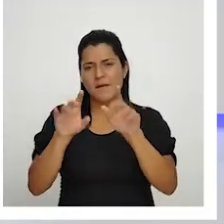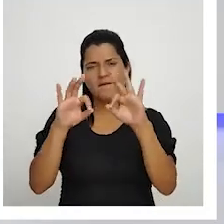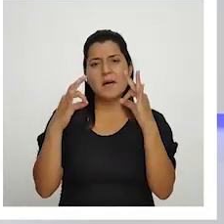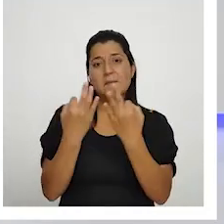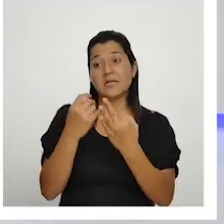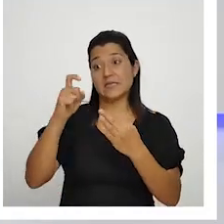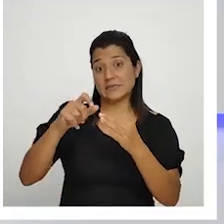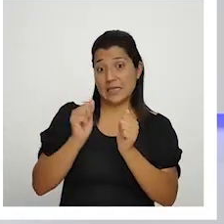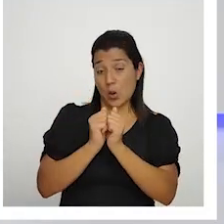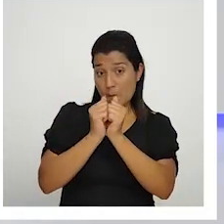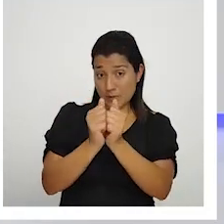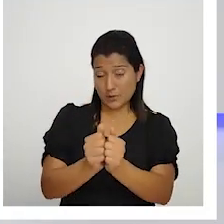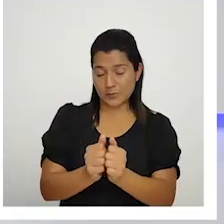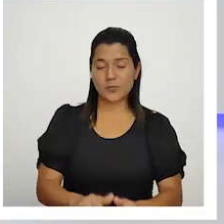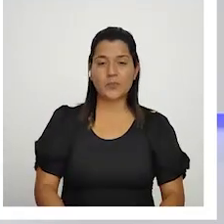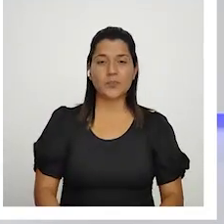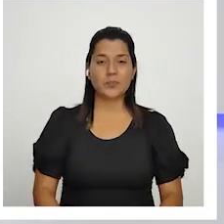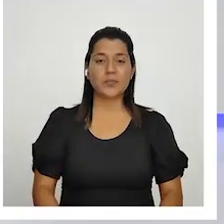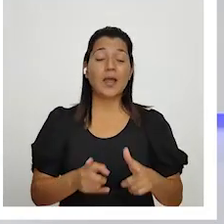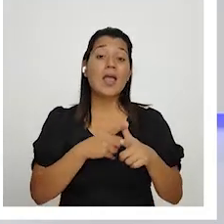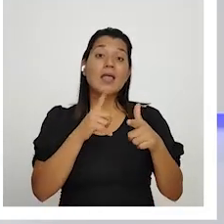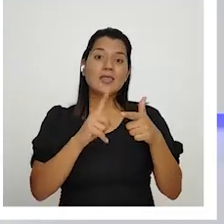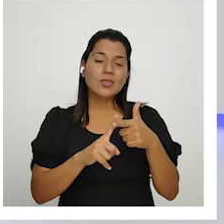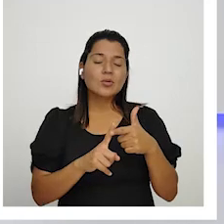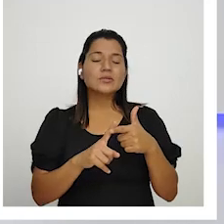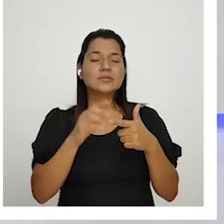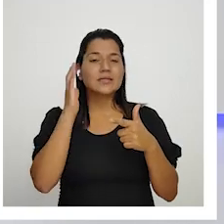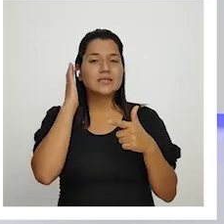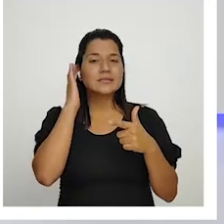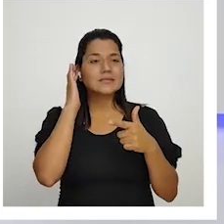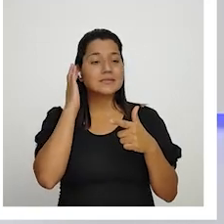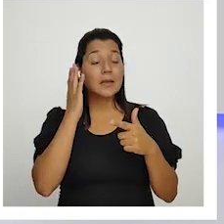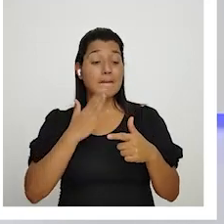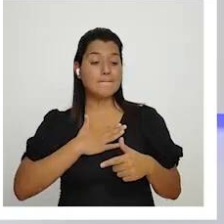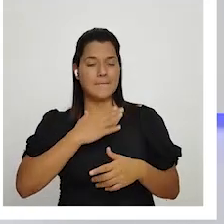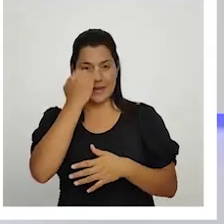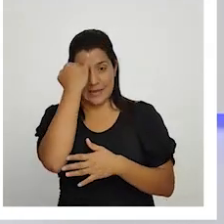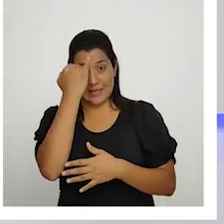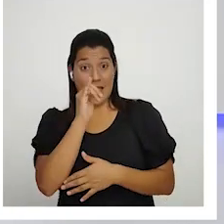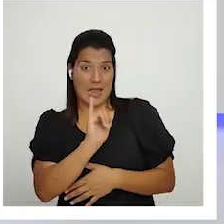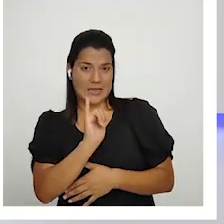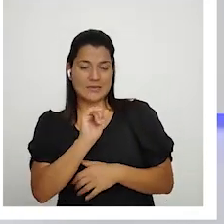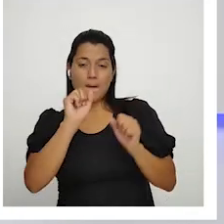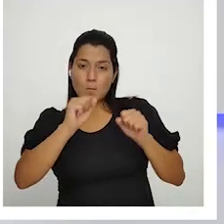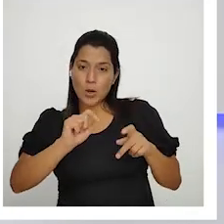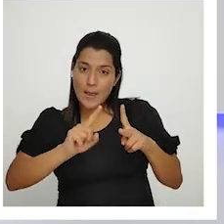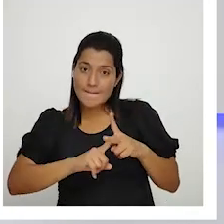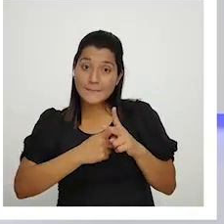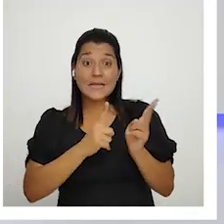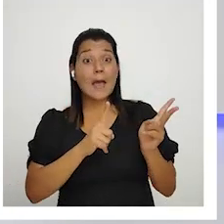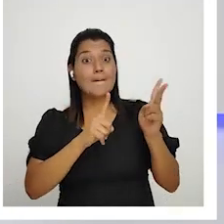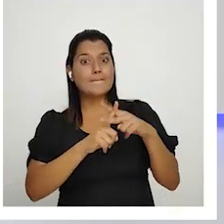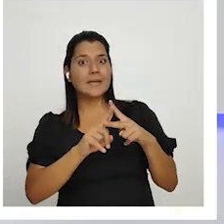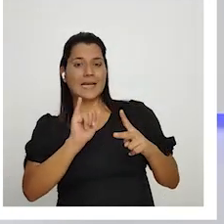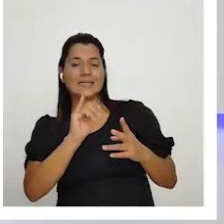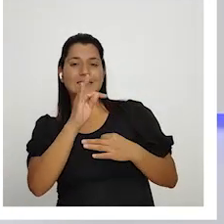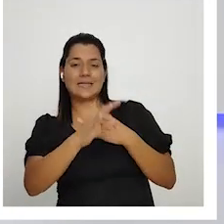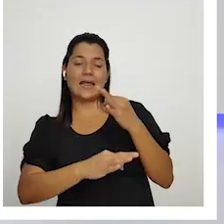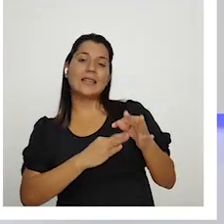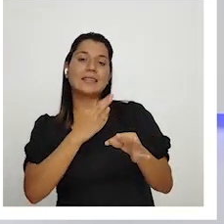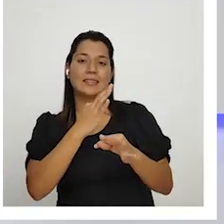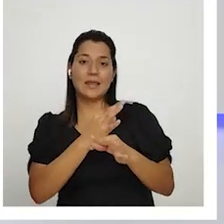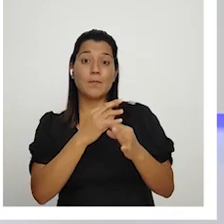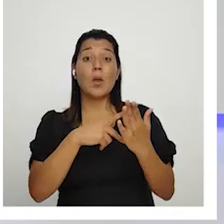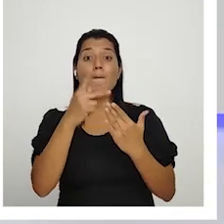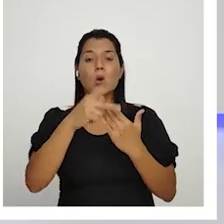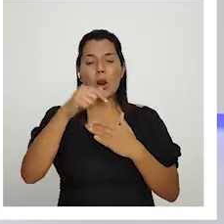Entonces, ahorita la idea es esta, empezar a implementar este tipo de programas aquí. Ahorita en la universidad